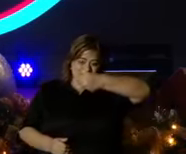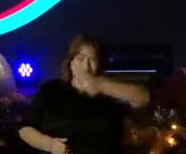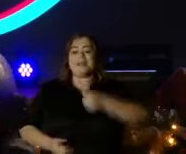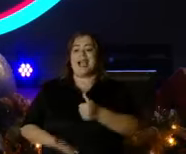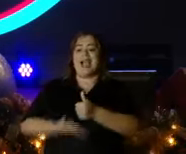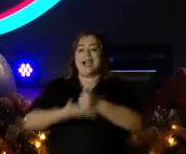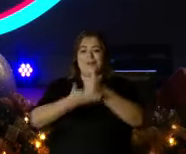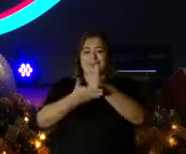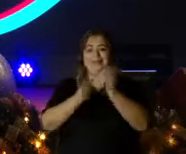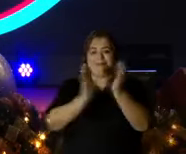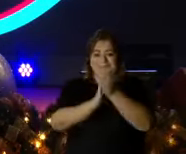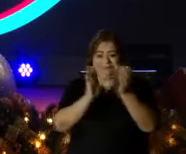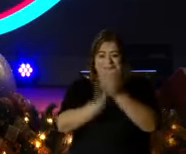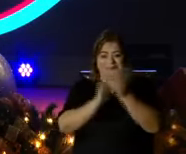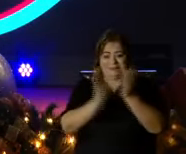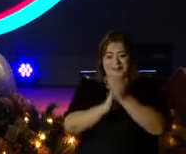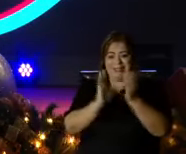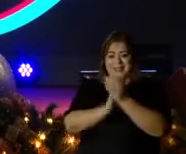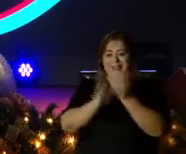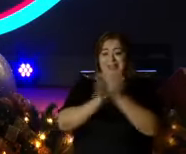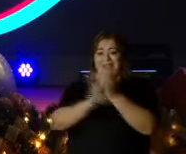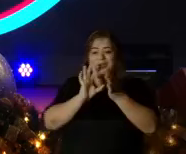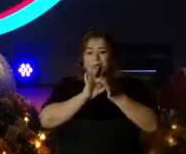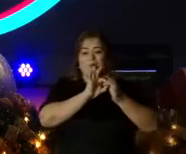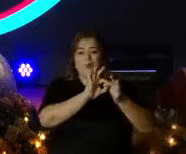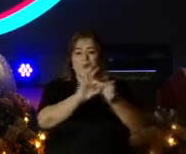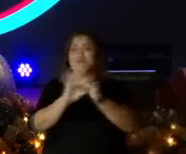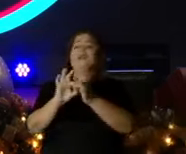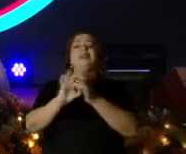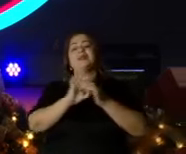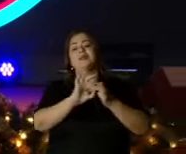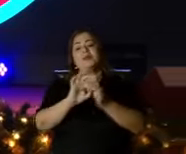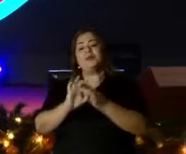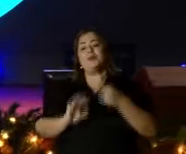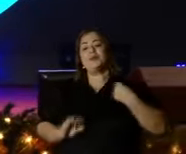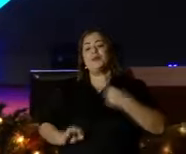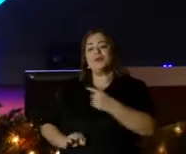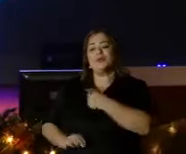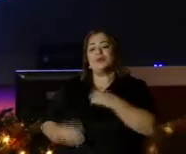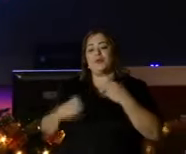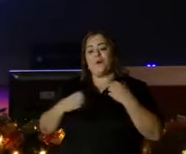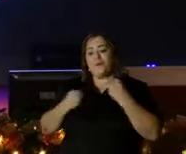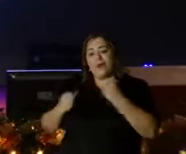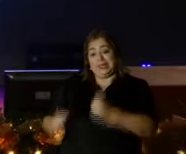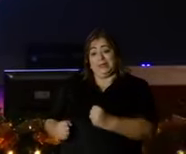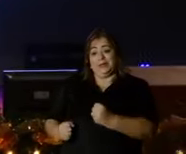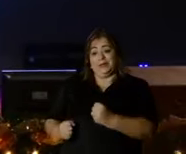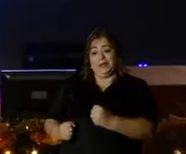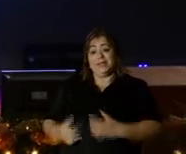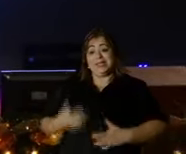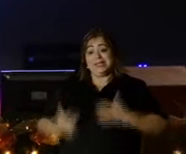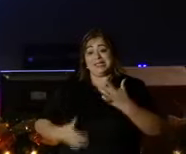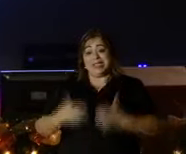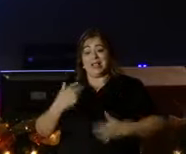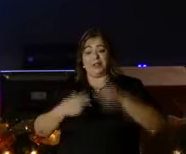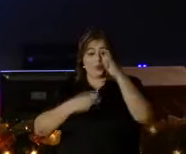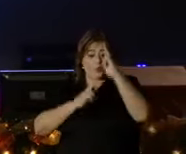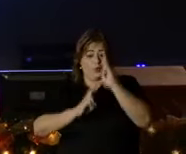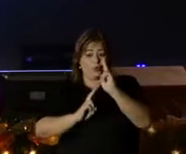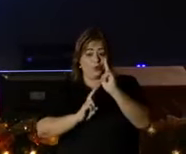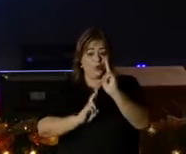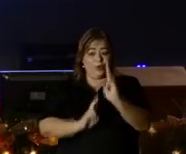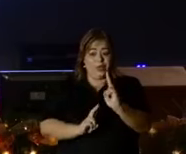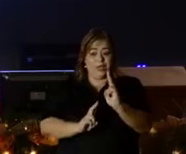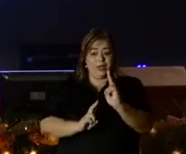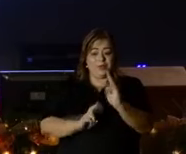para Ramoncito. Unidos somos más fuertes. Yo me siento muy honrada en esta mañana de tener